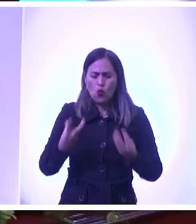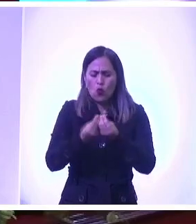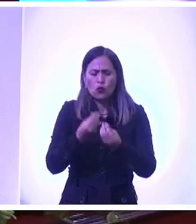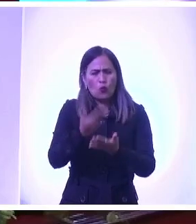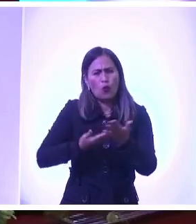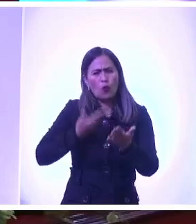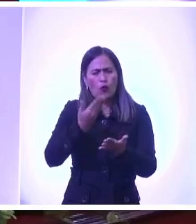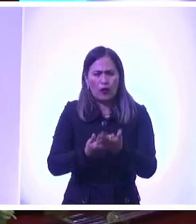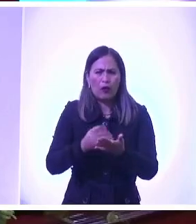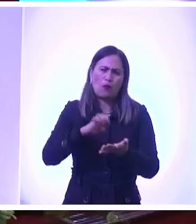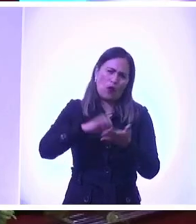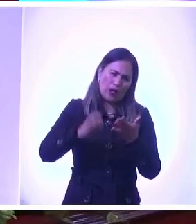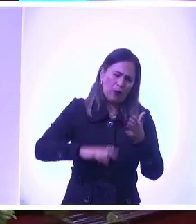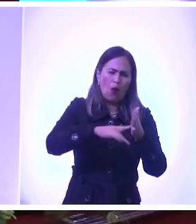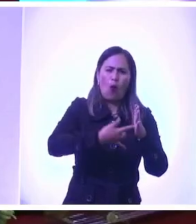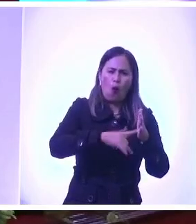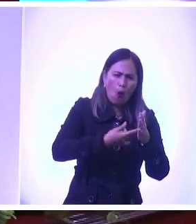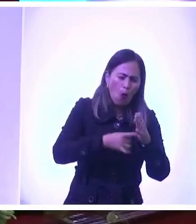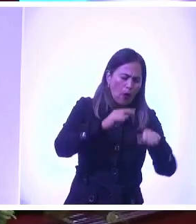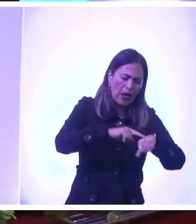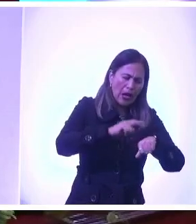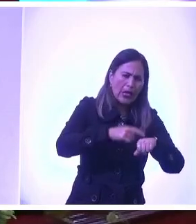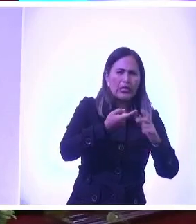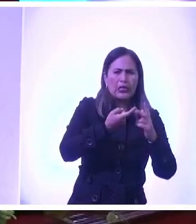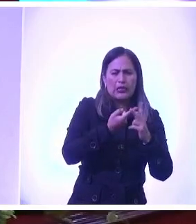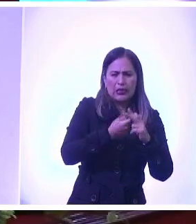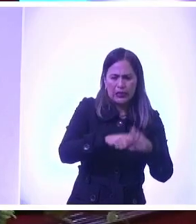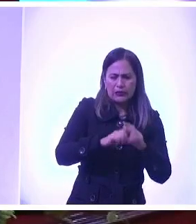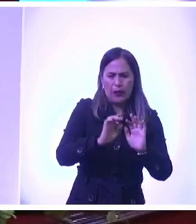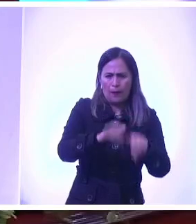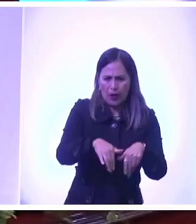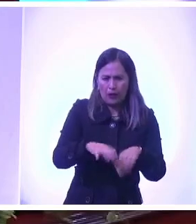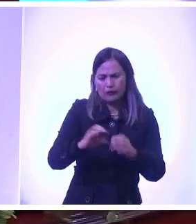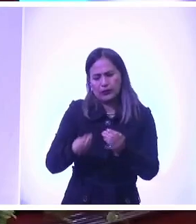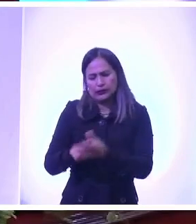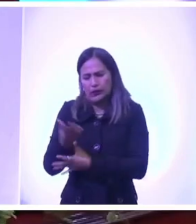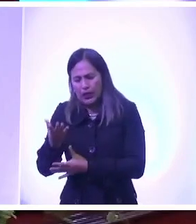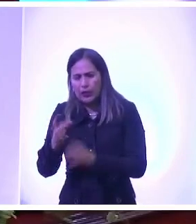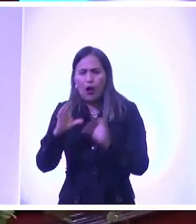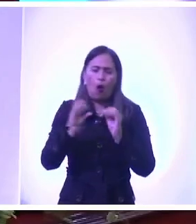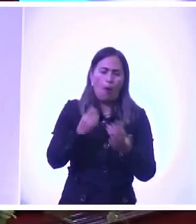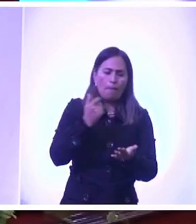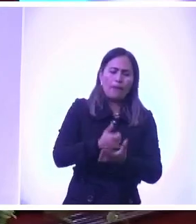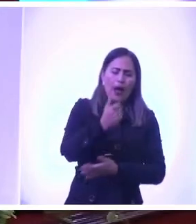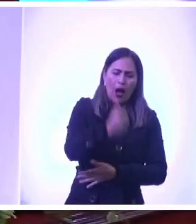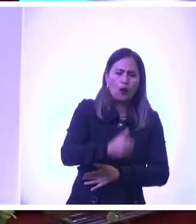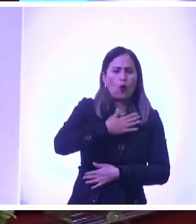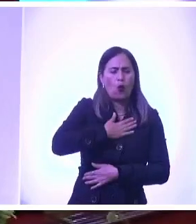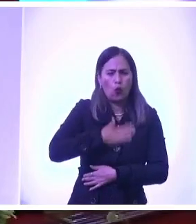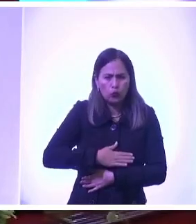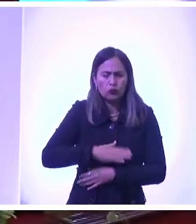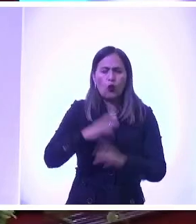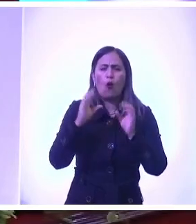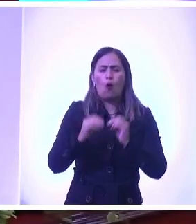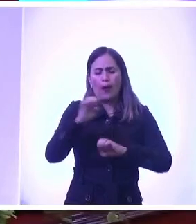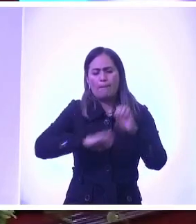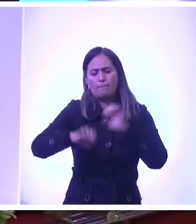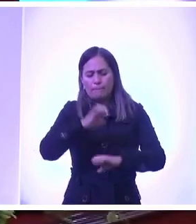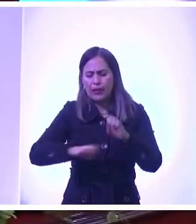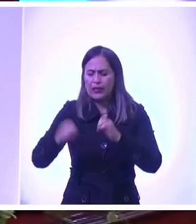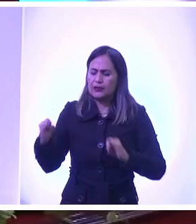ser esos horarios laborales Cómo si tienen que ser esos sueldos y salarios a los queremos que queremos acceder cómo vamos a impulsar las empresas y las